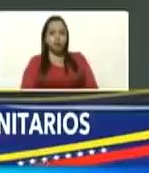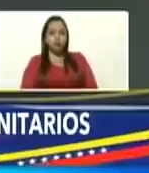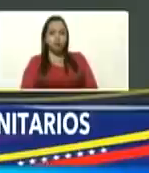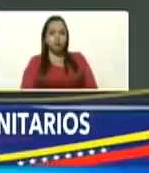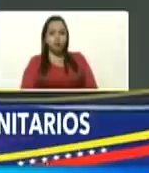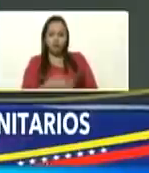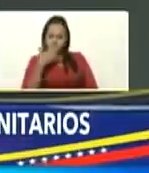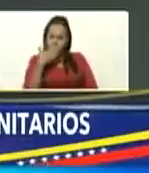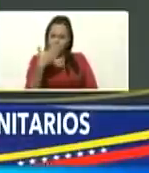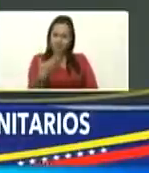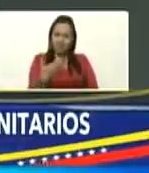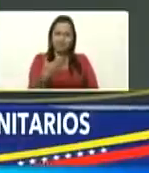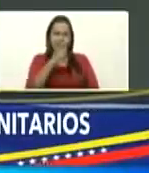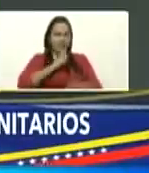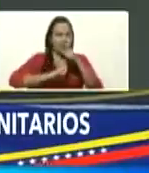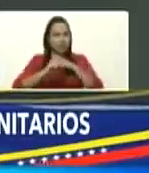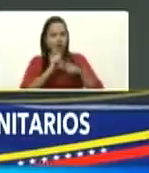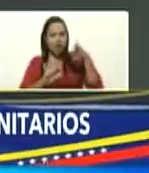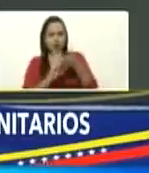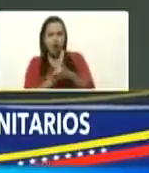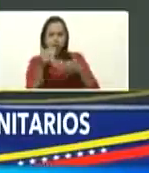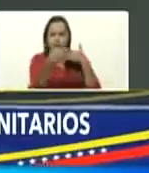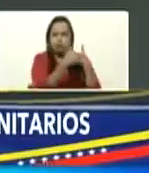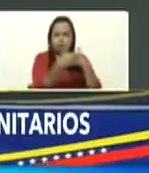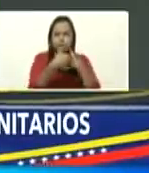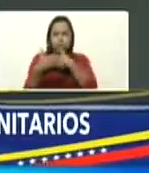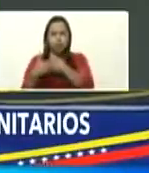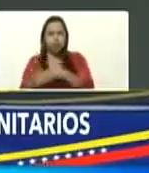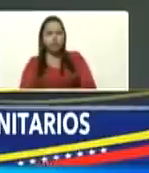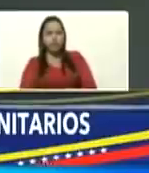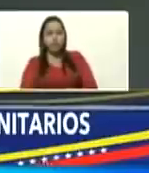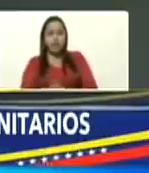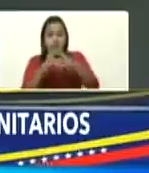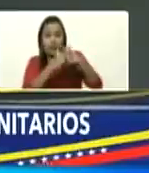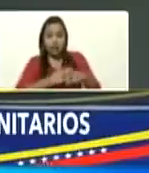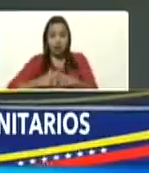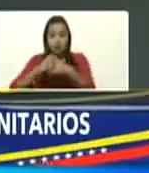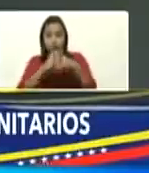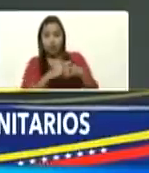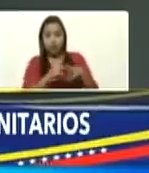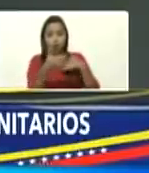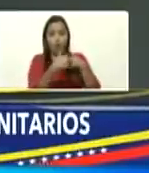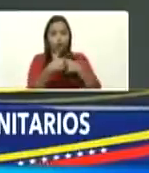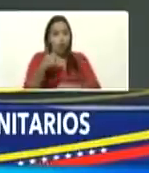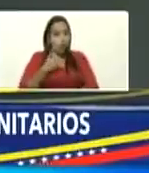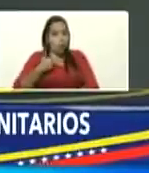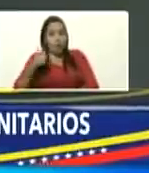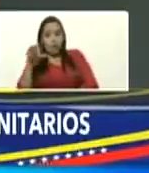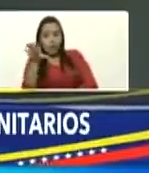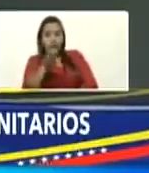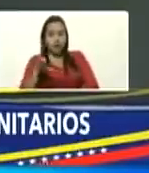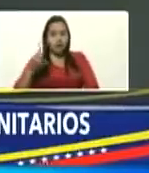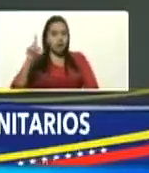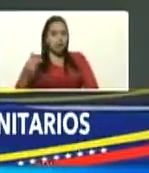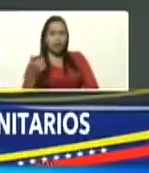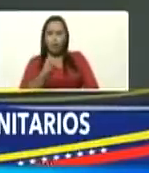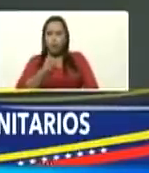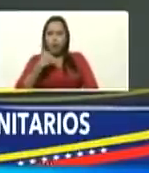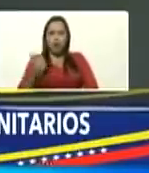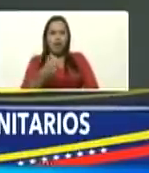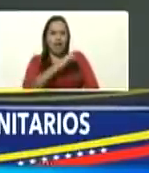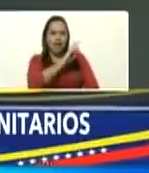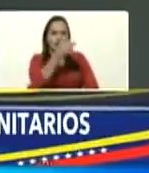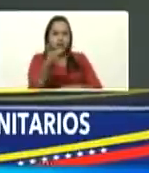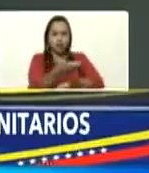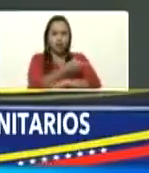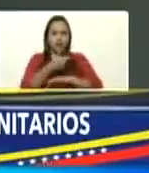enfrentó las múltiples formas de ataque que el imperio ha hecho contra cualquier nación y contra cualquier jefe de